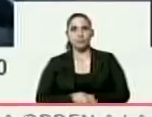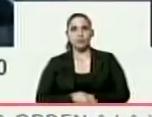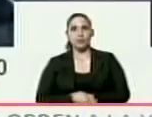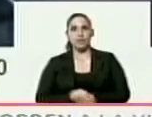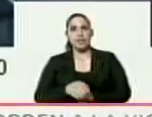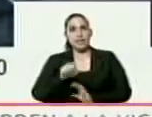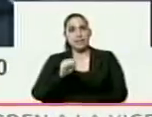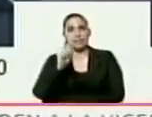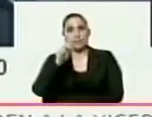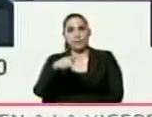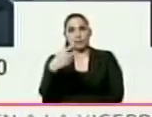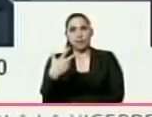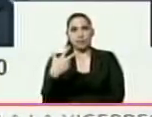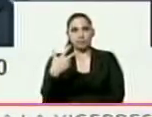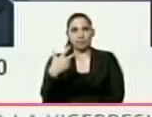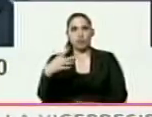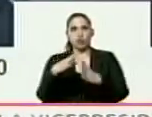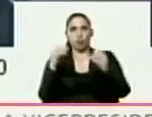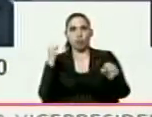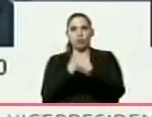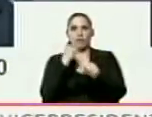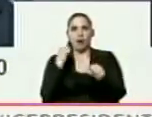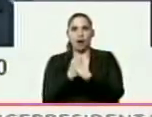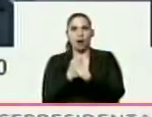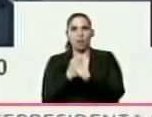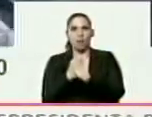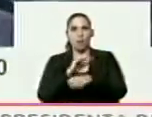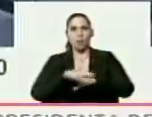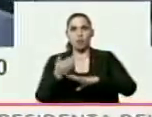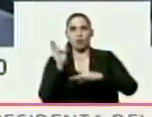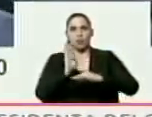SP3. Todos trabajamos porque cuidamos la paz del país.